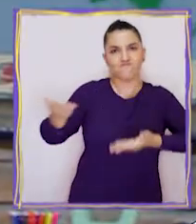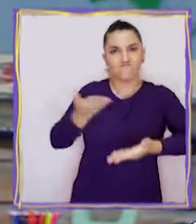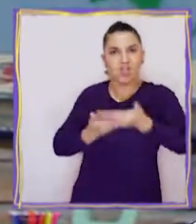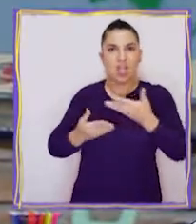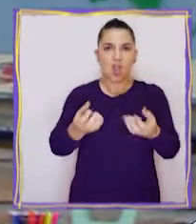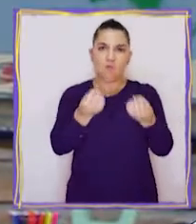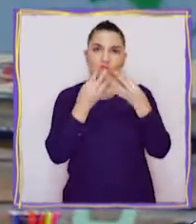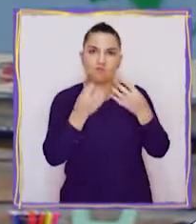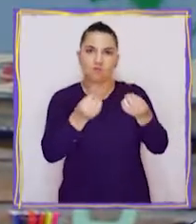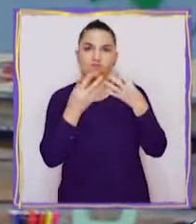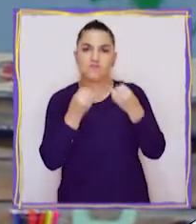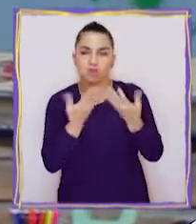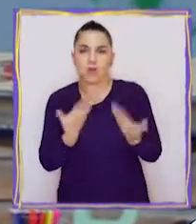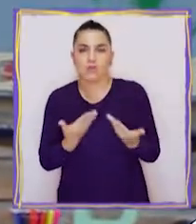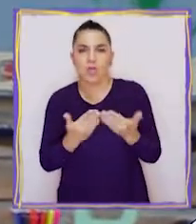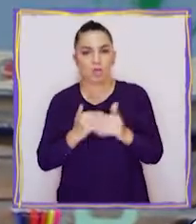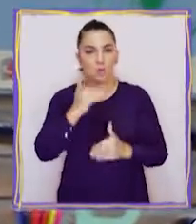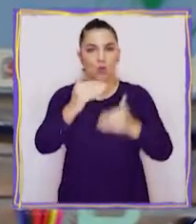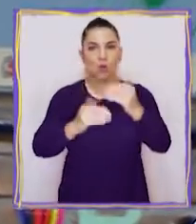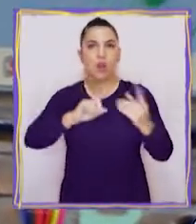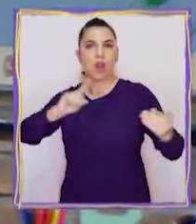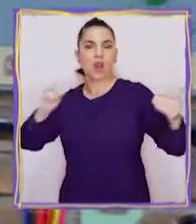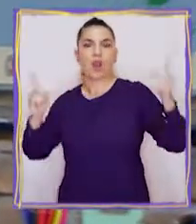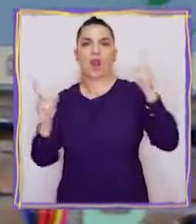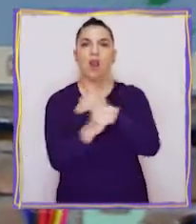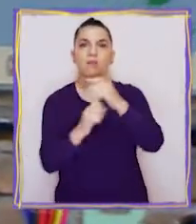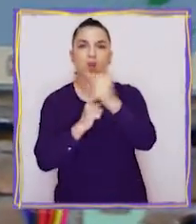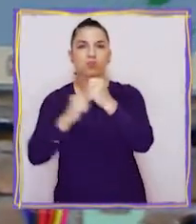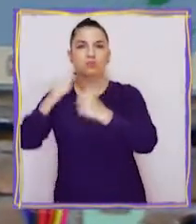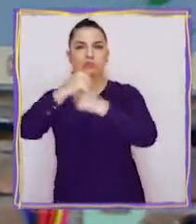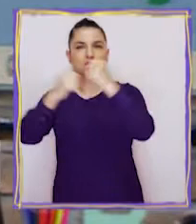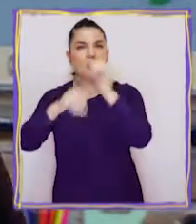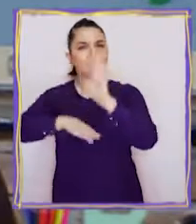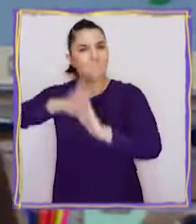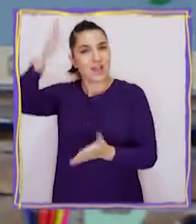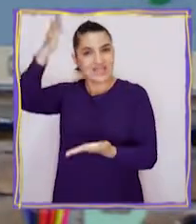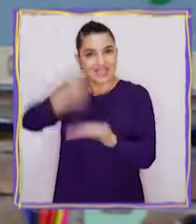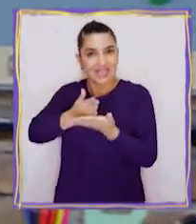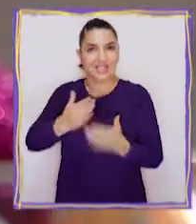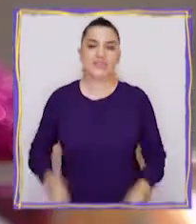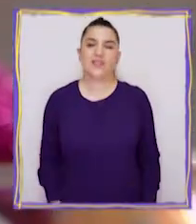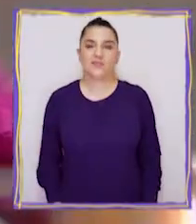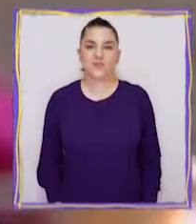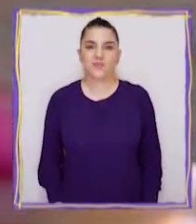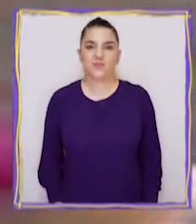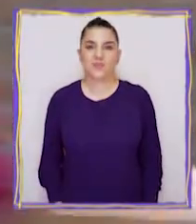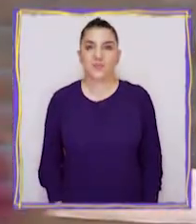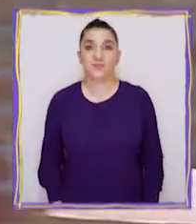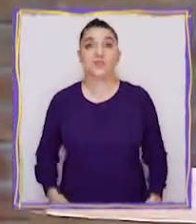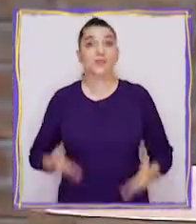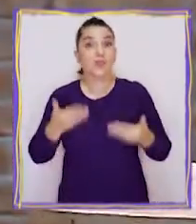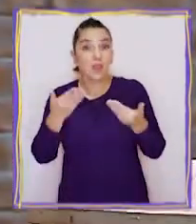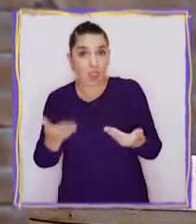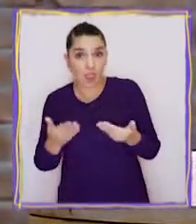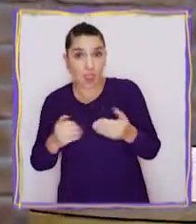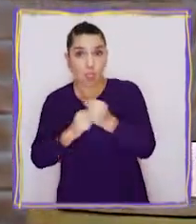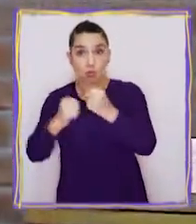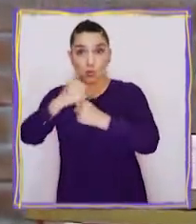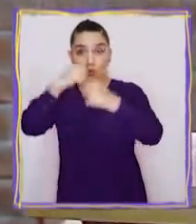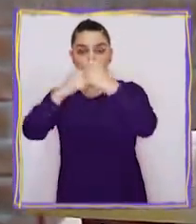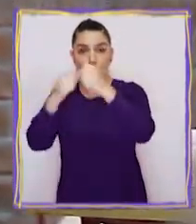embargo, al poco tiempo, esto evolucionaría en una estructura mucho más rígida. Durante